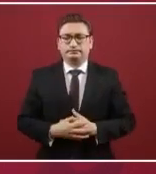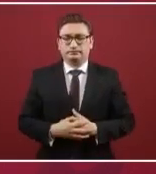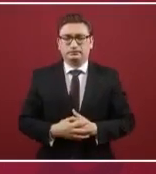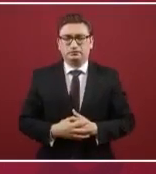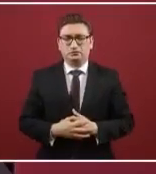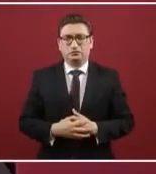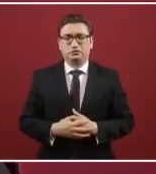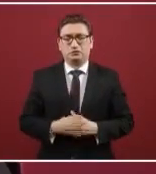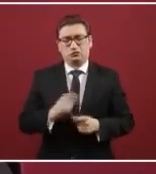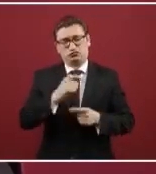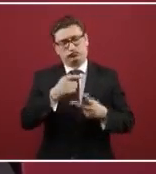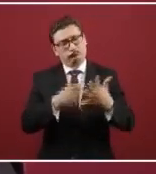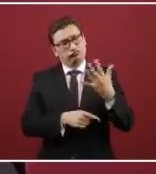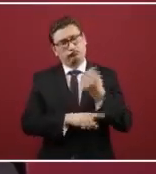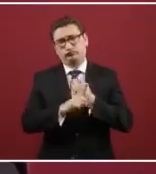problema menos,